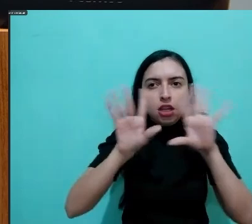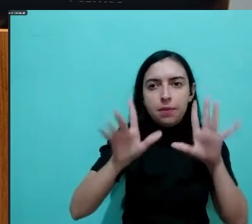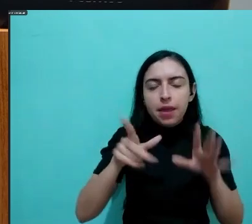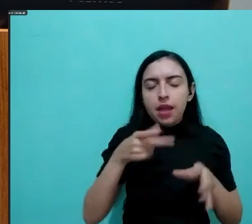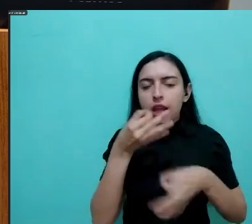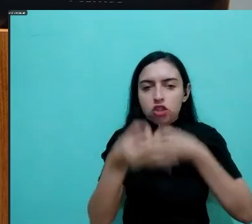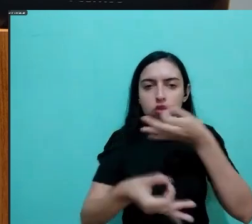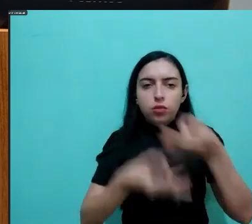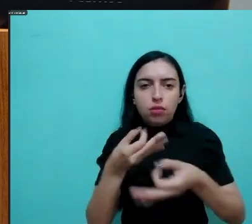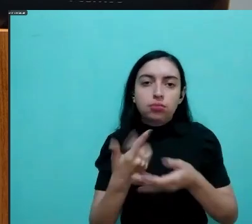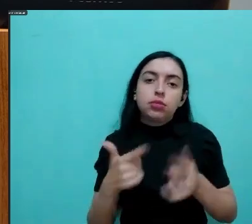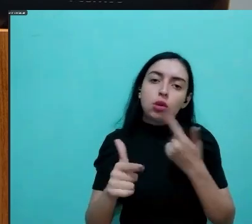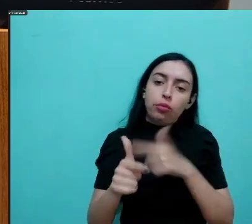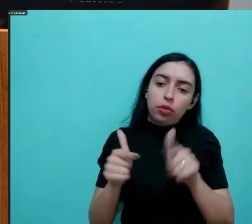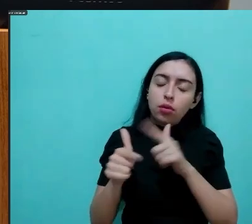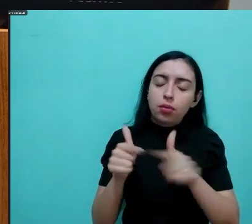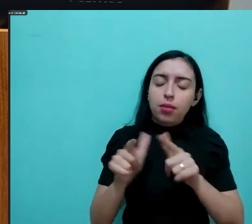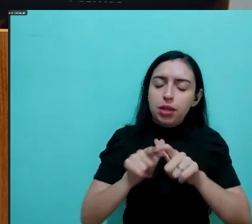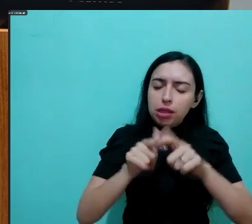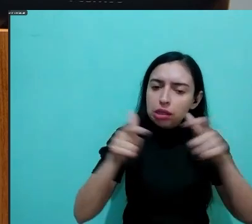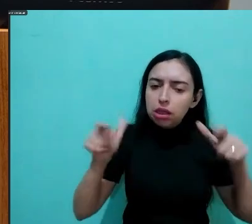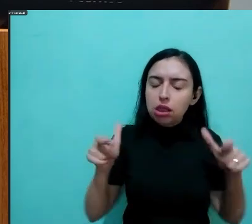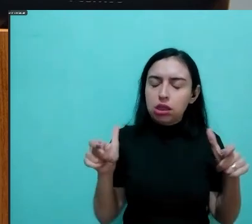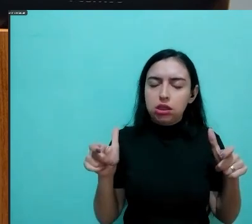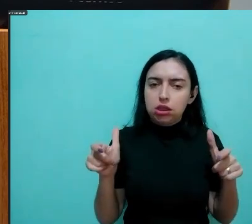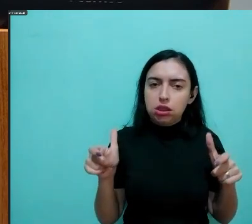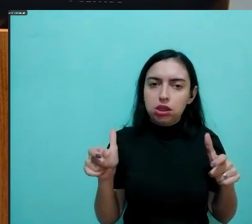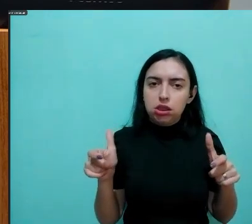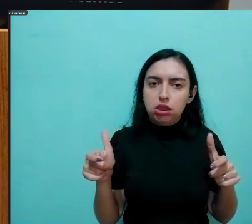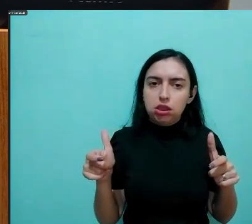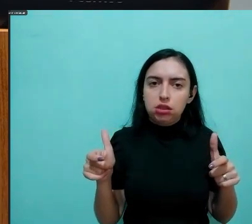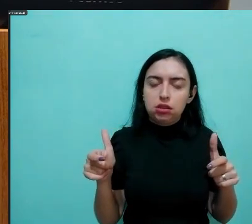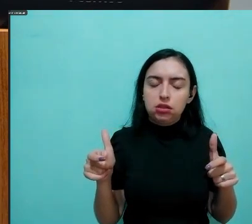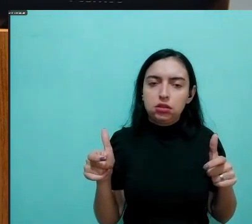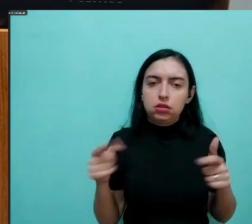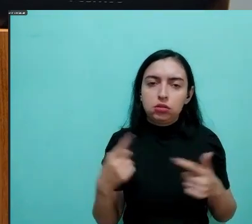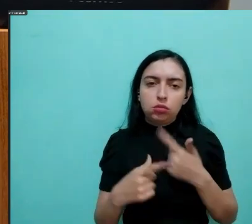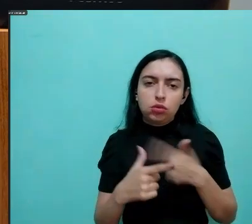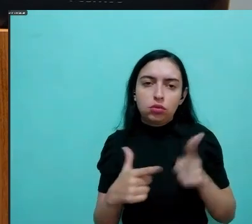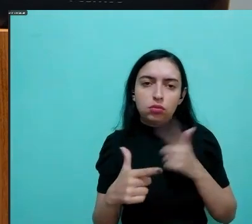un problema más largo, que es el problema de las